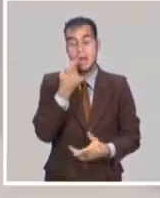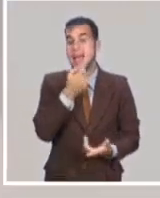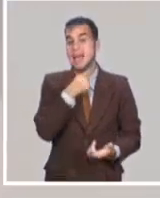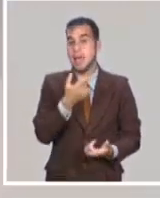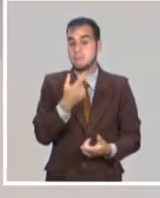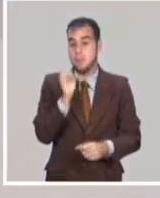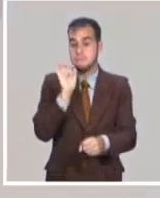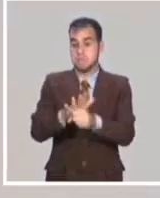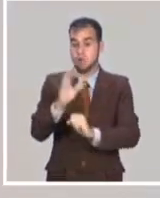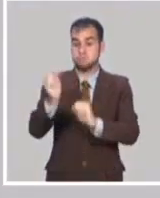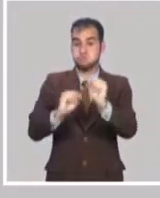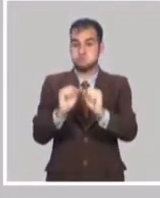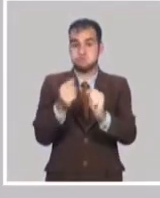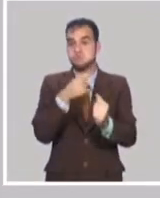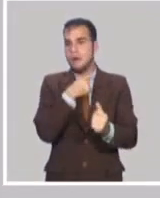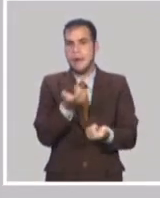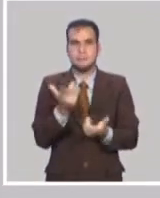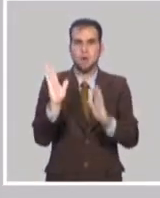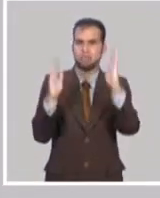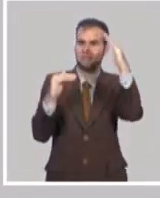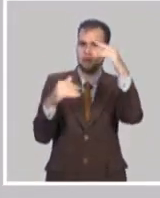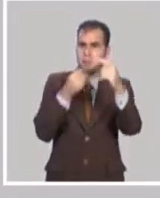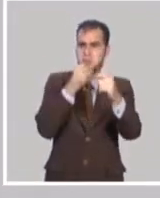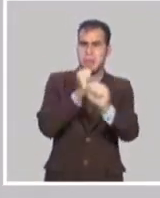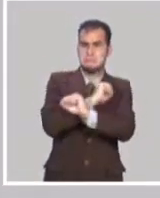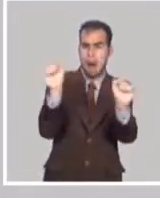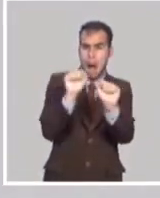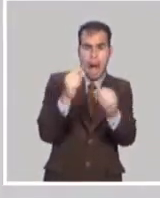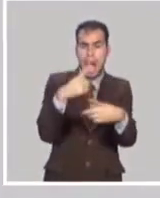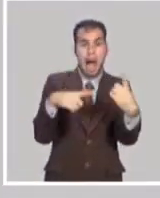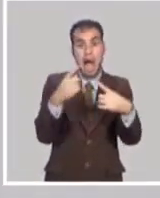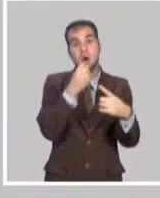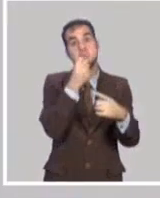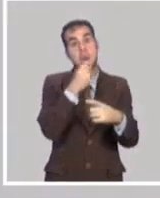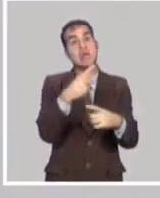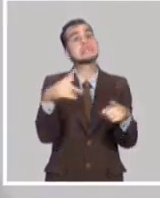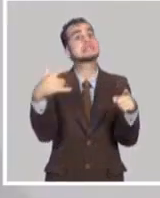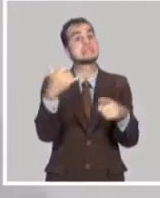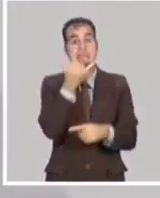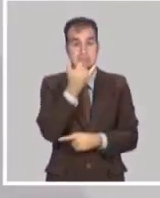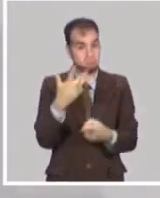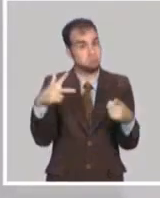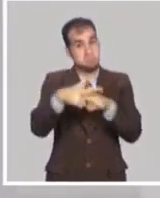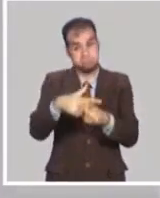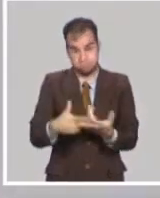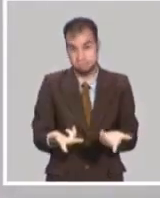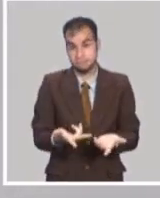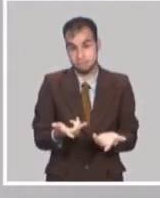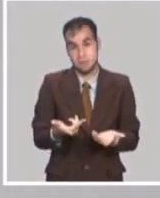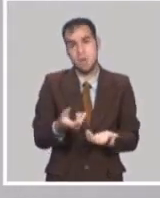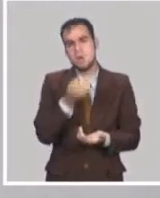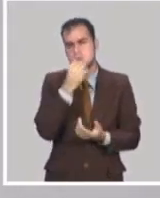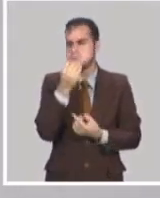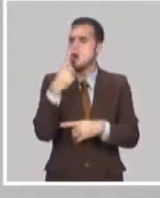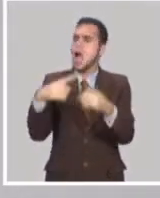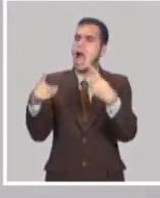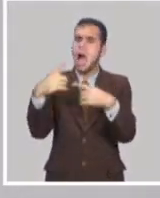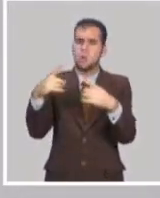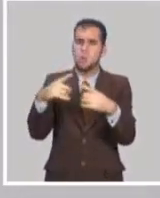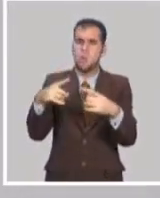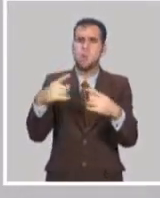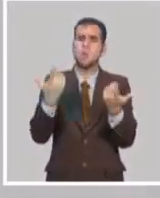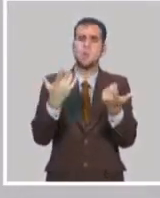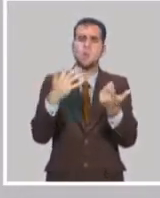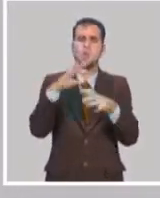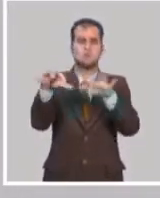en un transformador en un servicio y eso también puede que incrementen alguna en alguna zona un